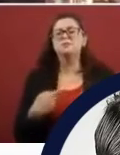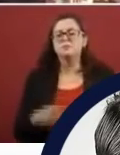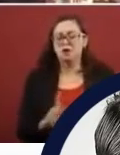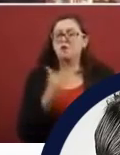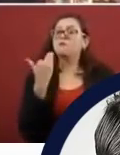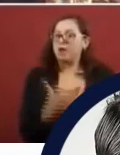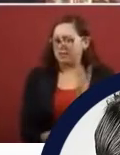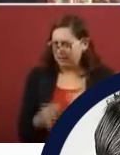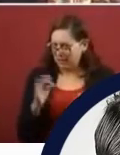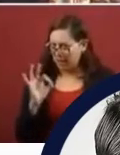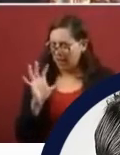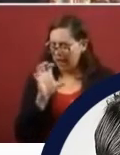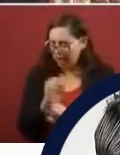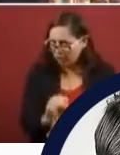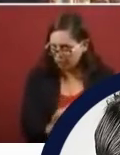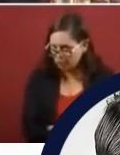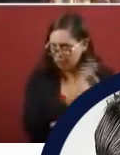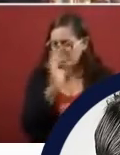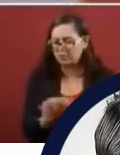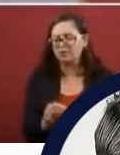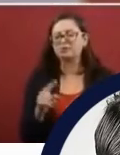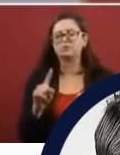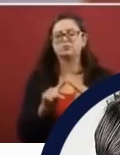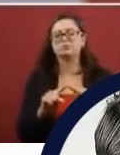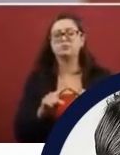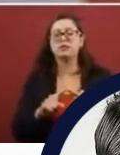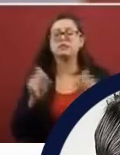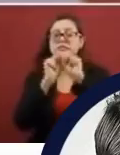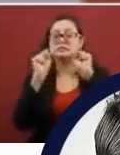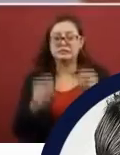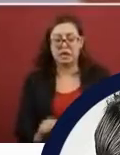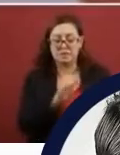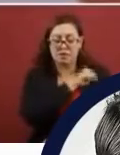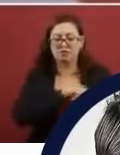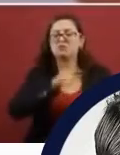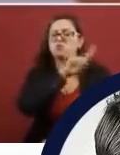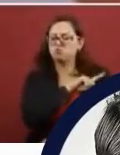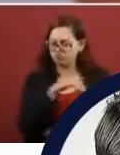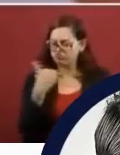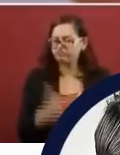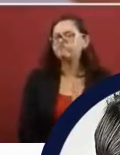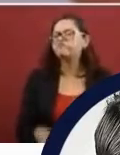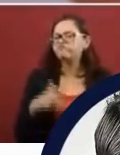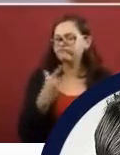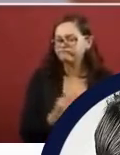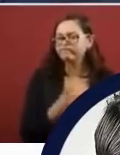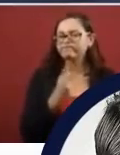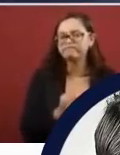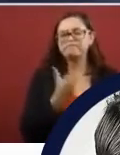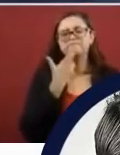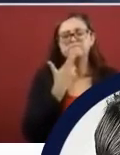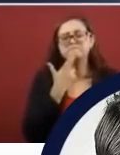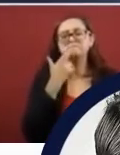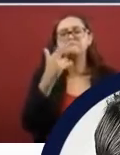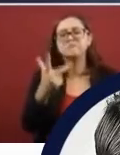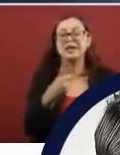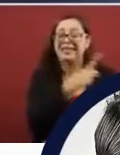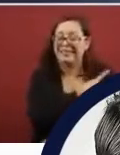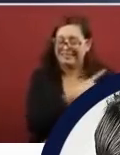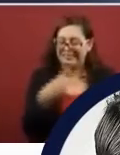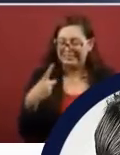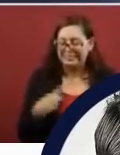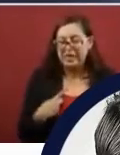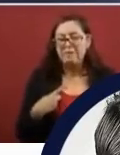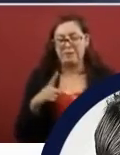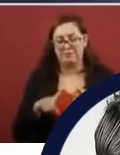de casos de corrupción, que lo que pasó en Ecuador, lo que pasó en Argentina, lo que pasó en Brasil, lo que pasó en Colombia, es